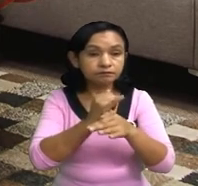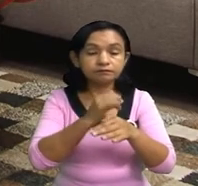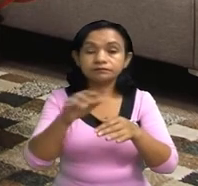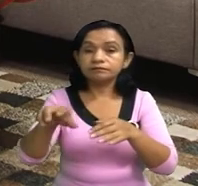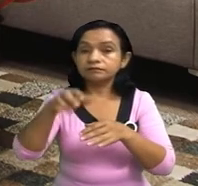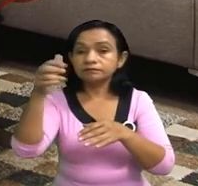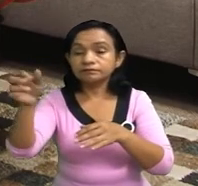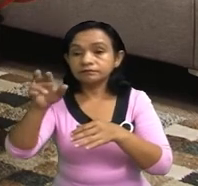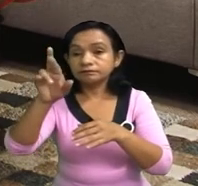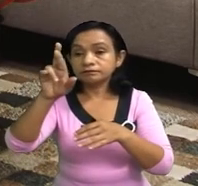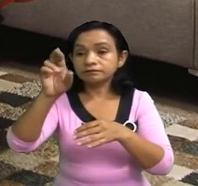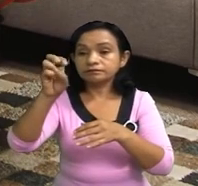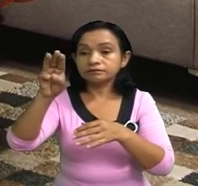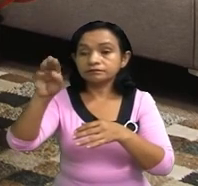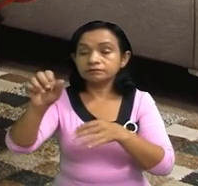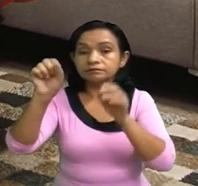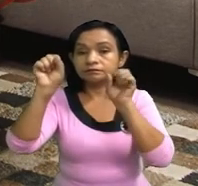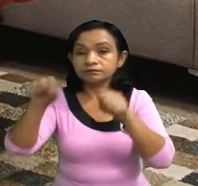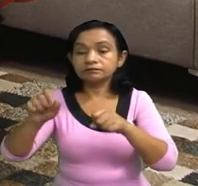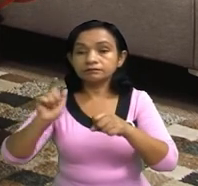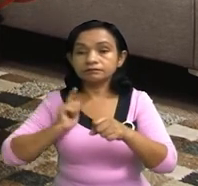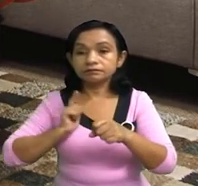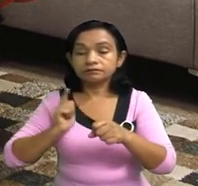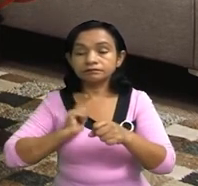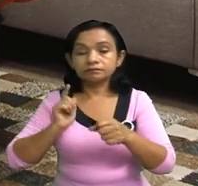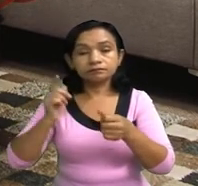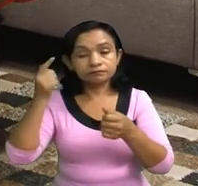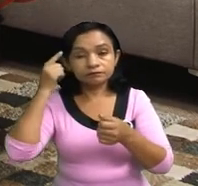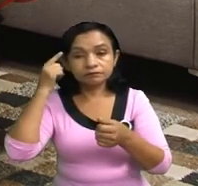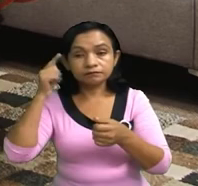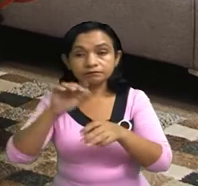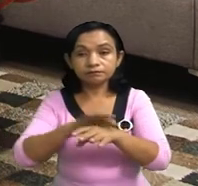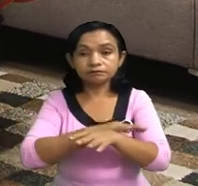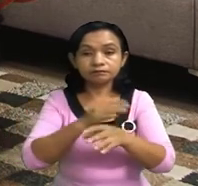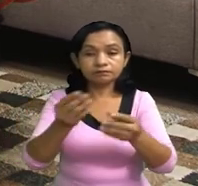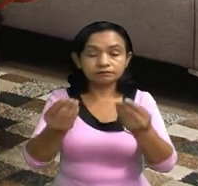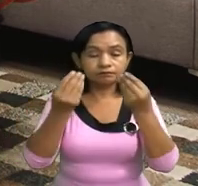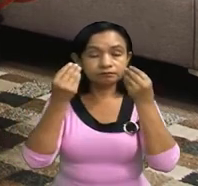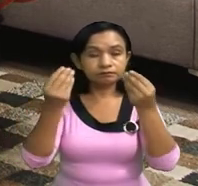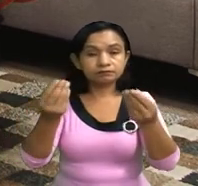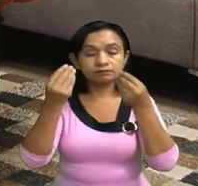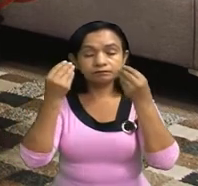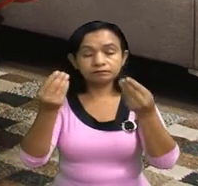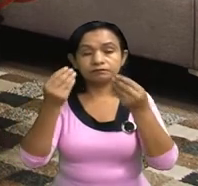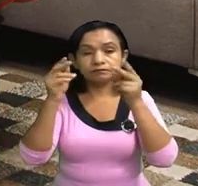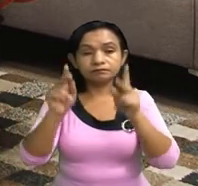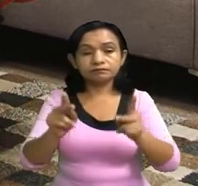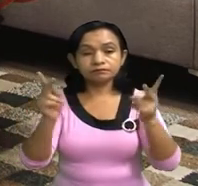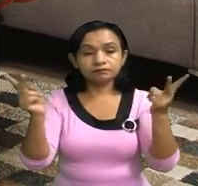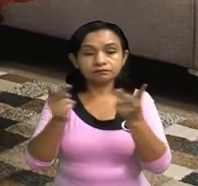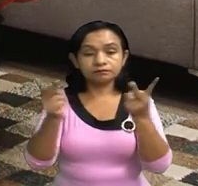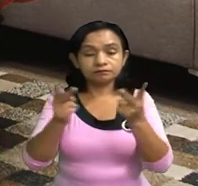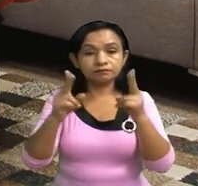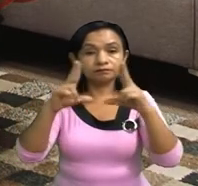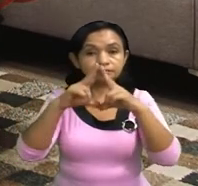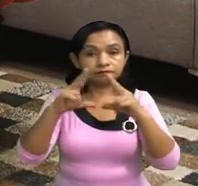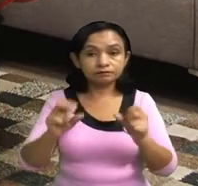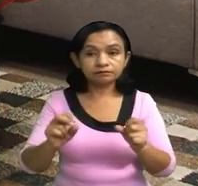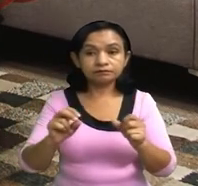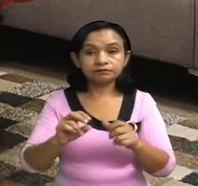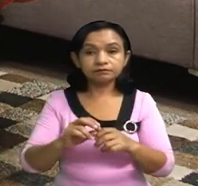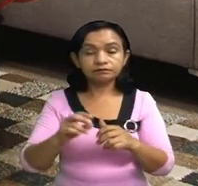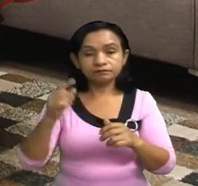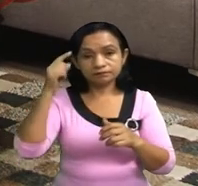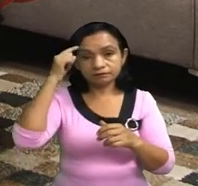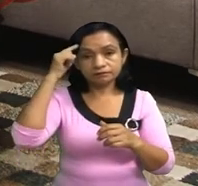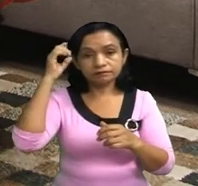de Roma, pues reciban el sentir y el pensamiento de miles y miles y miles de nicaragüenses